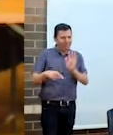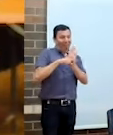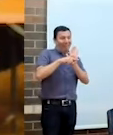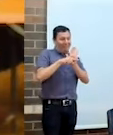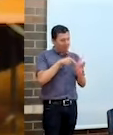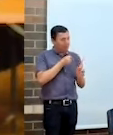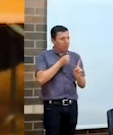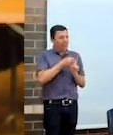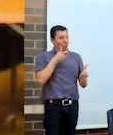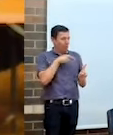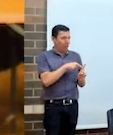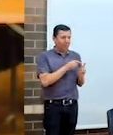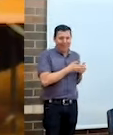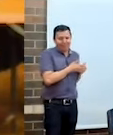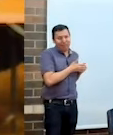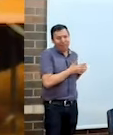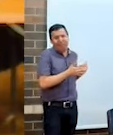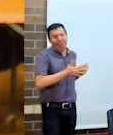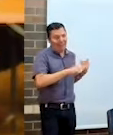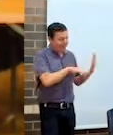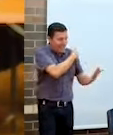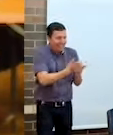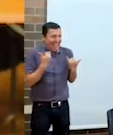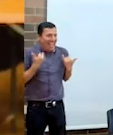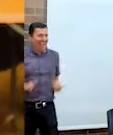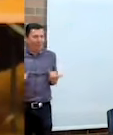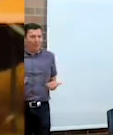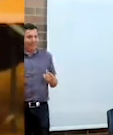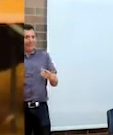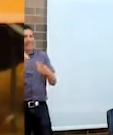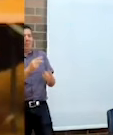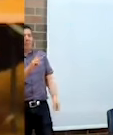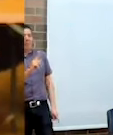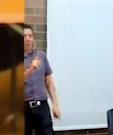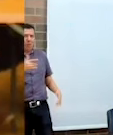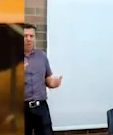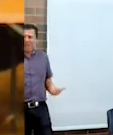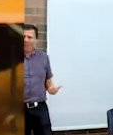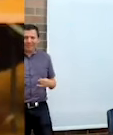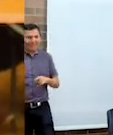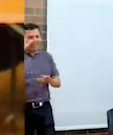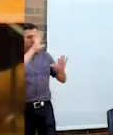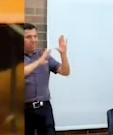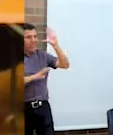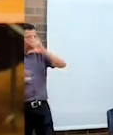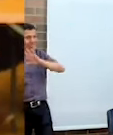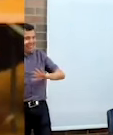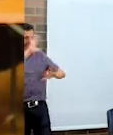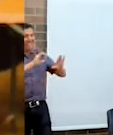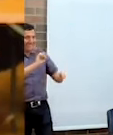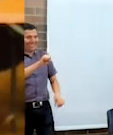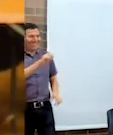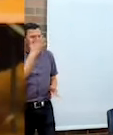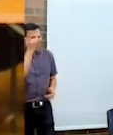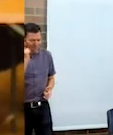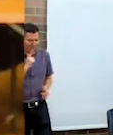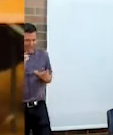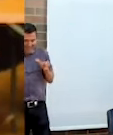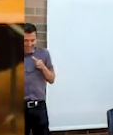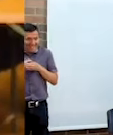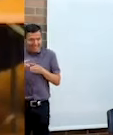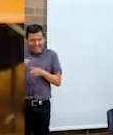de aprendizaje? Ah, no, entonces no puede. Entonces, en ese momento, desde ahí se le empieza a dar una categoría negativa, una etiqueta negativa a